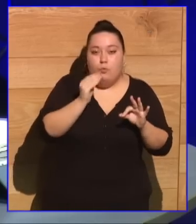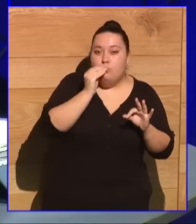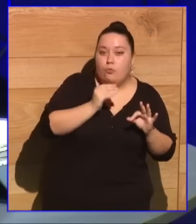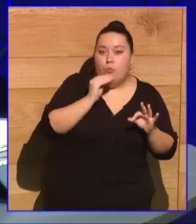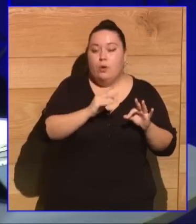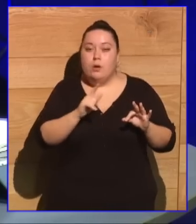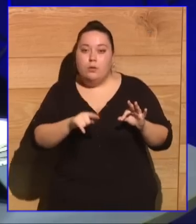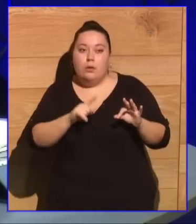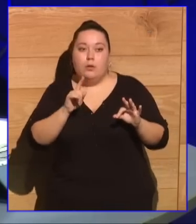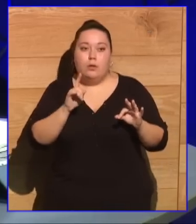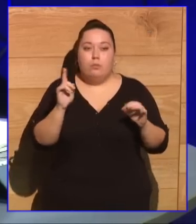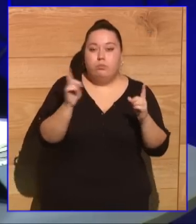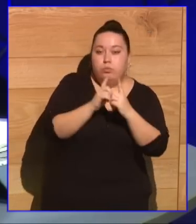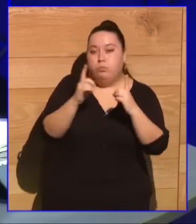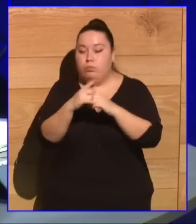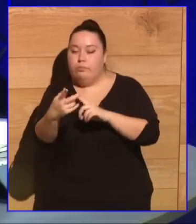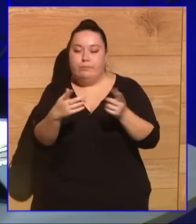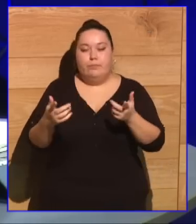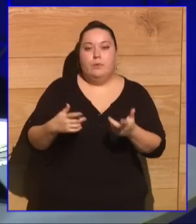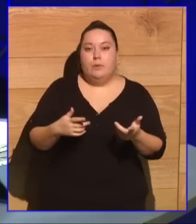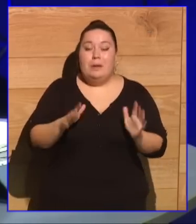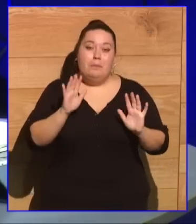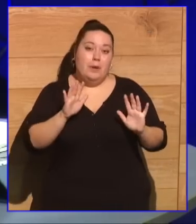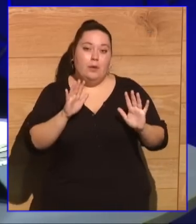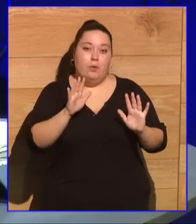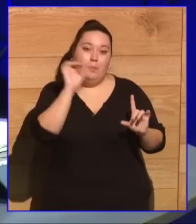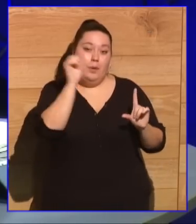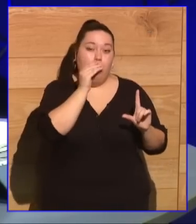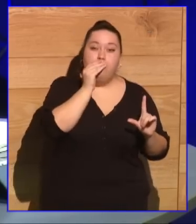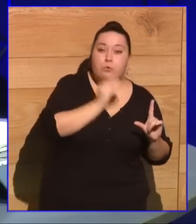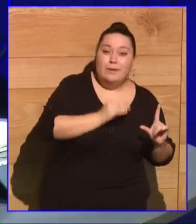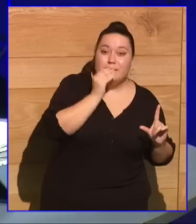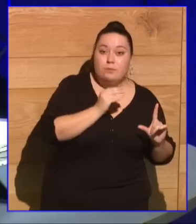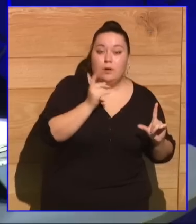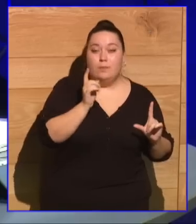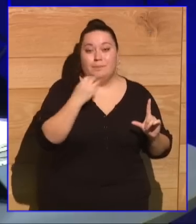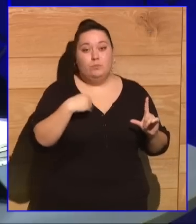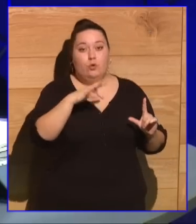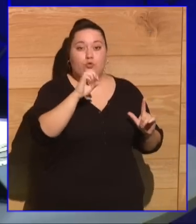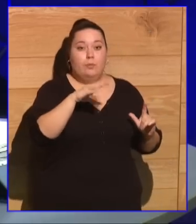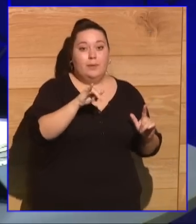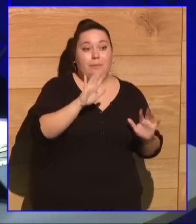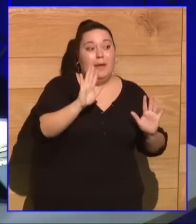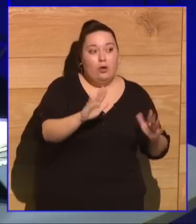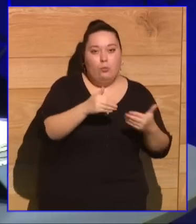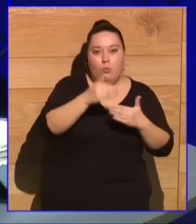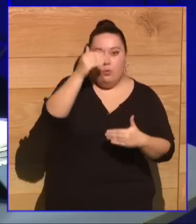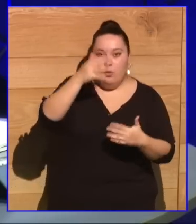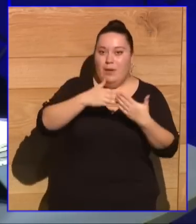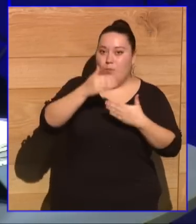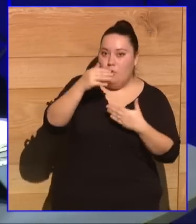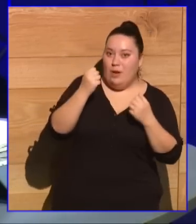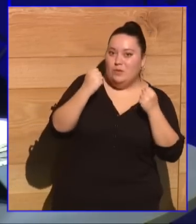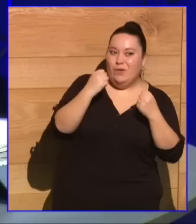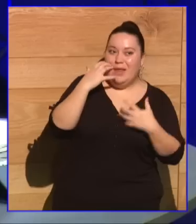los mods contra los rockers, como... Pero no es una gran película como no lo es Tommy. Pero El Muro tiene una